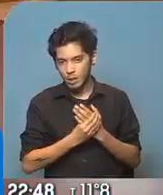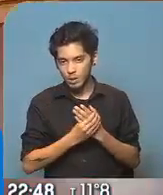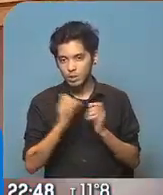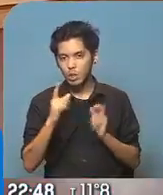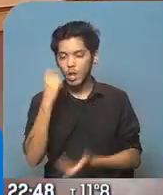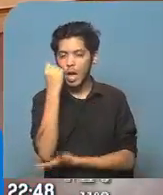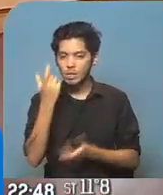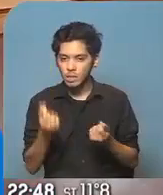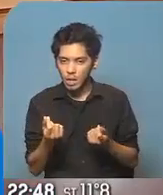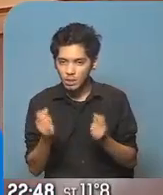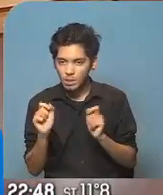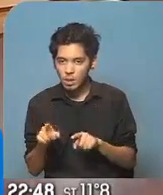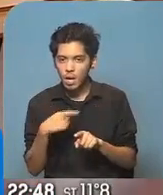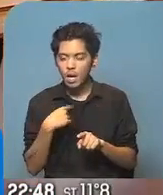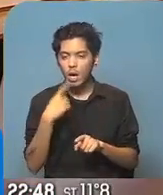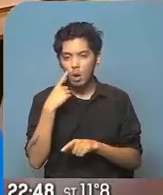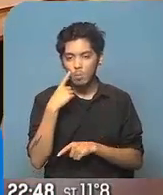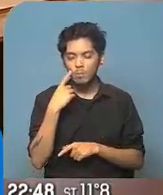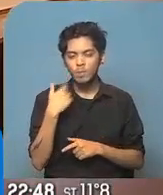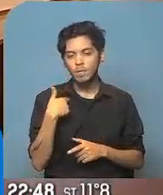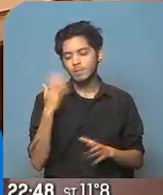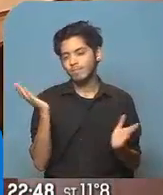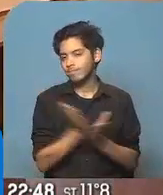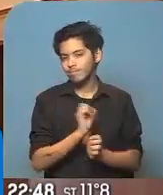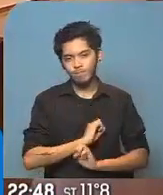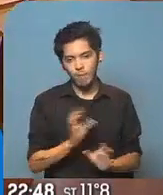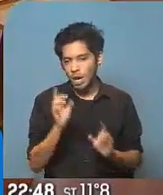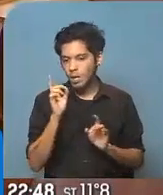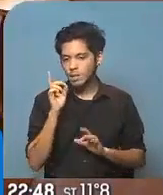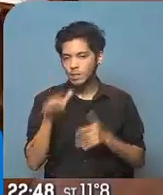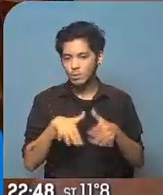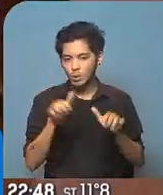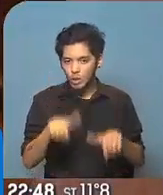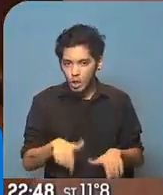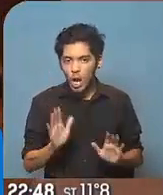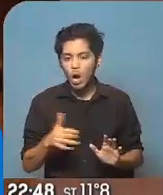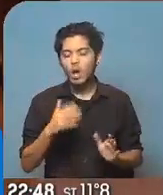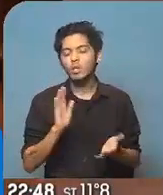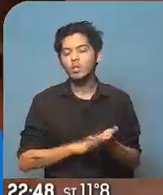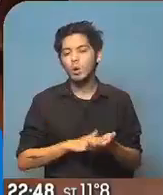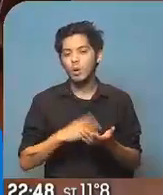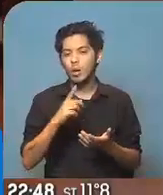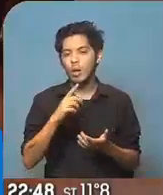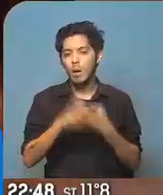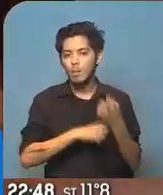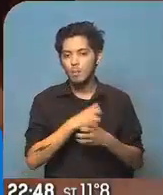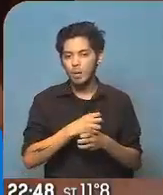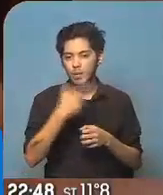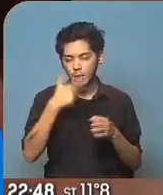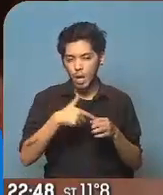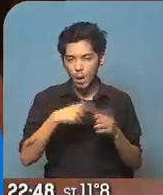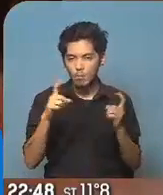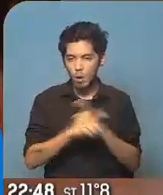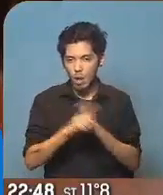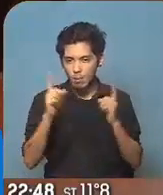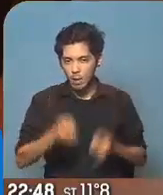Temer. Y yo creo que salieron muy castigados y esta situación de Petrobras, el conflicto por los combustibles y demás,